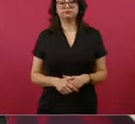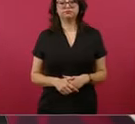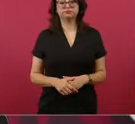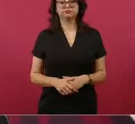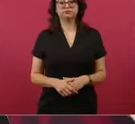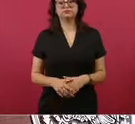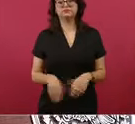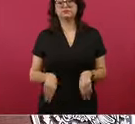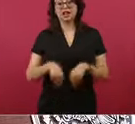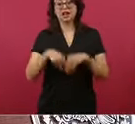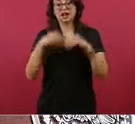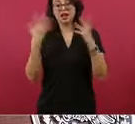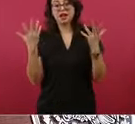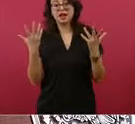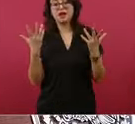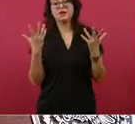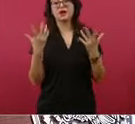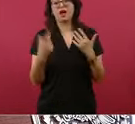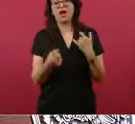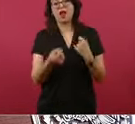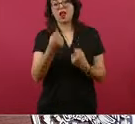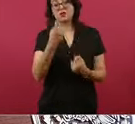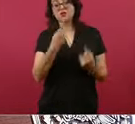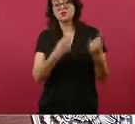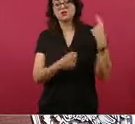en la mesa,